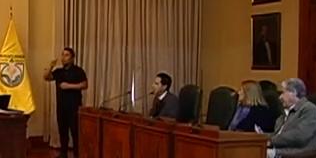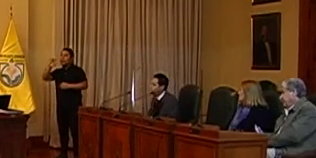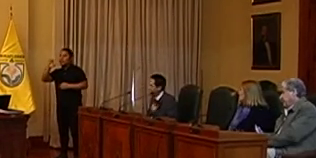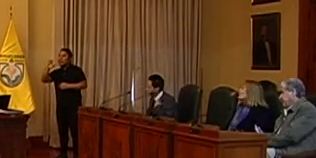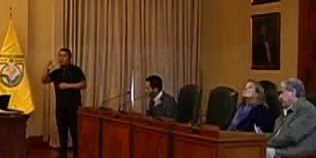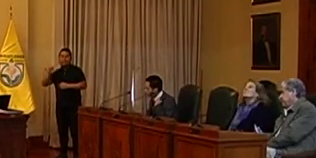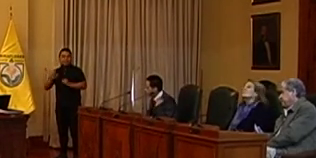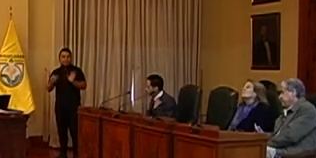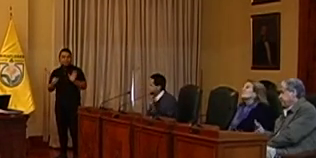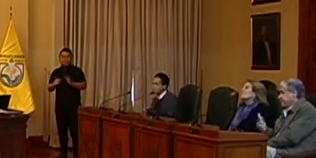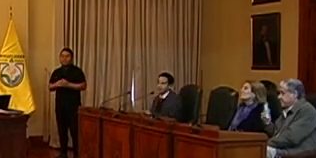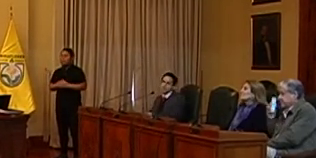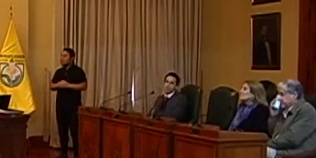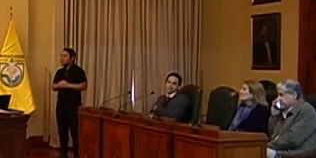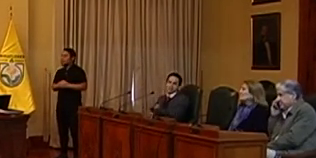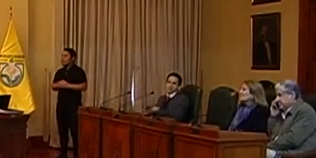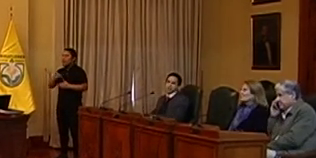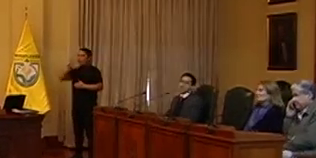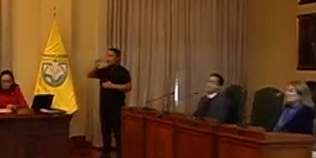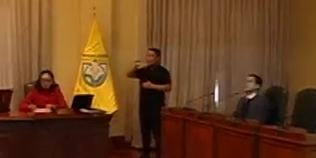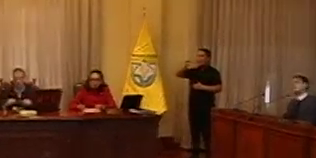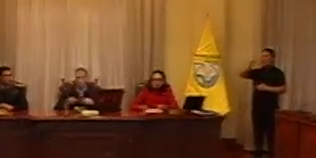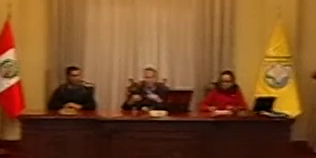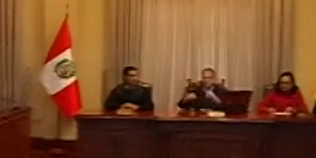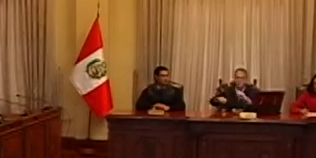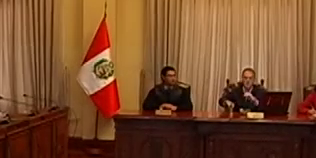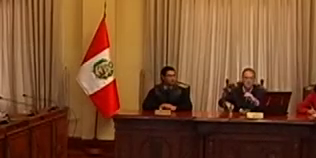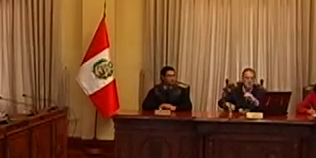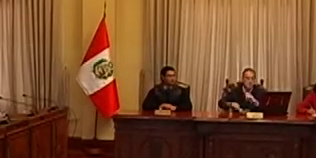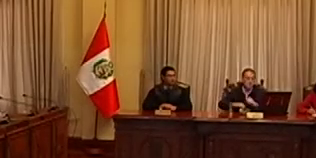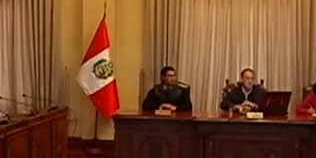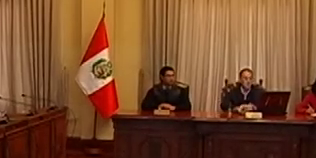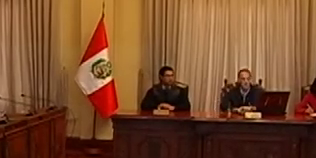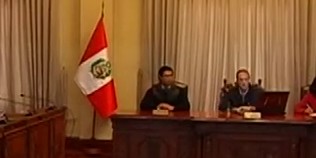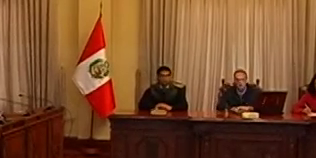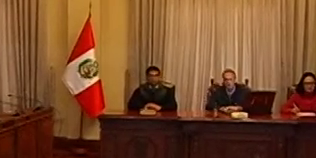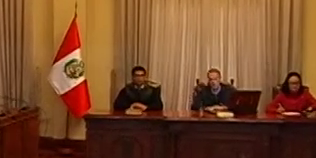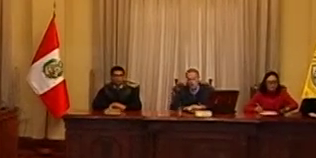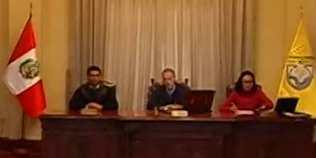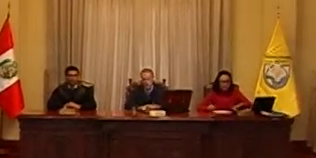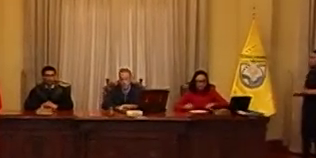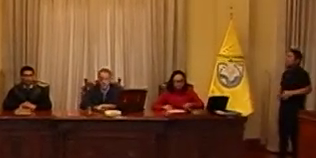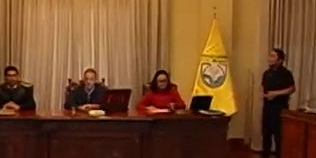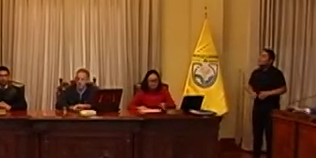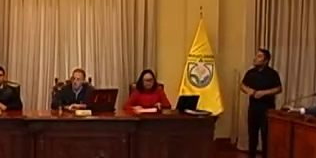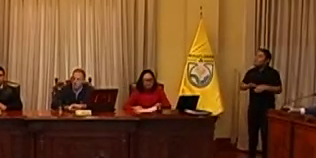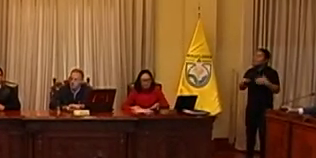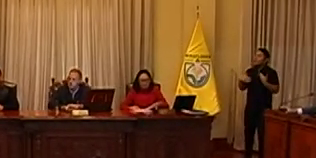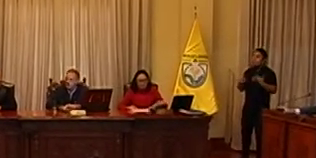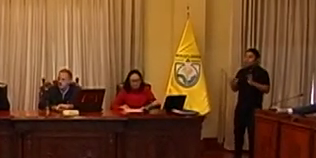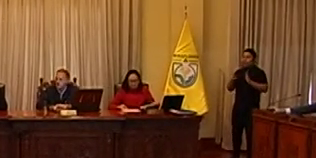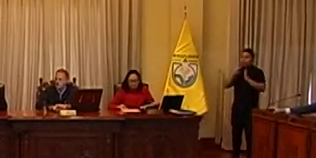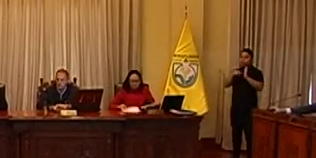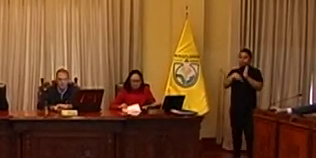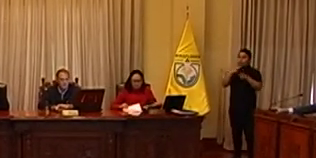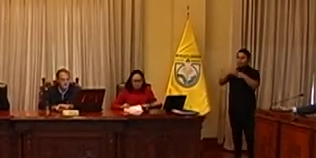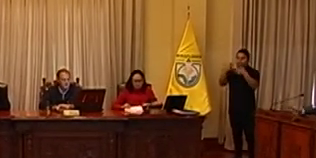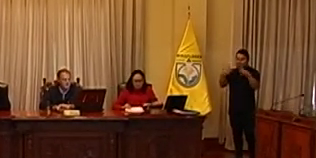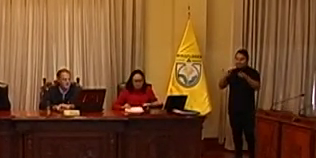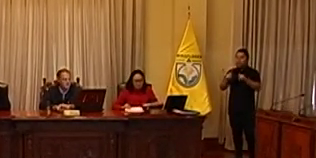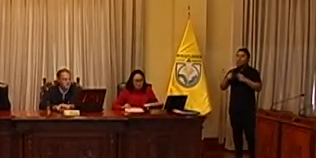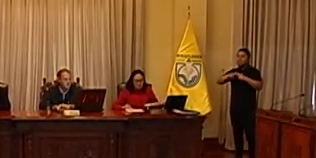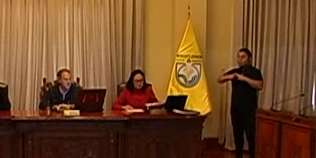Riego. Presente. Señora Valia Barak Pastor. Presente. Hay quórum, señor alcalde. Muy bien, con el quórum reglamentario damos por instalada la